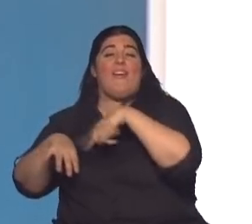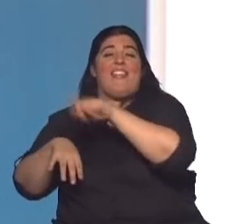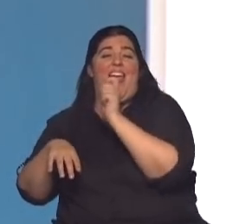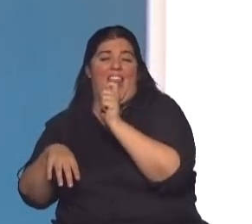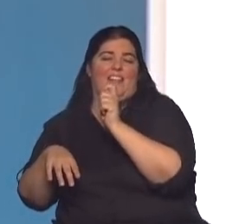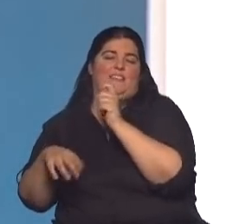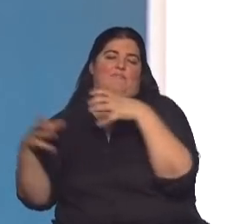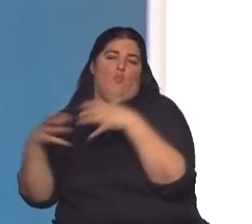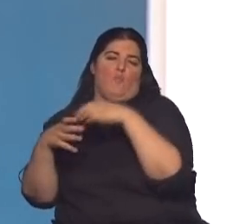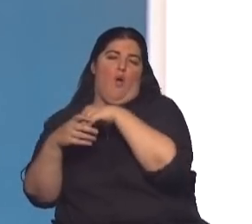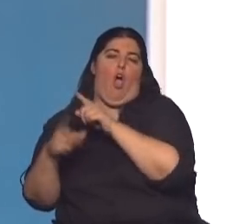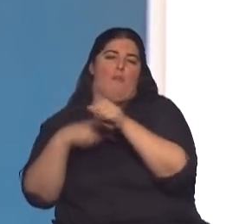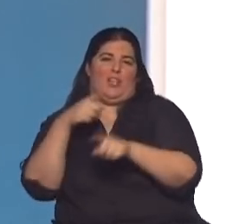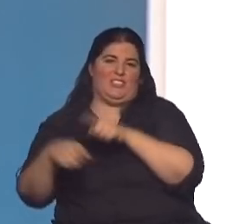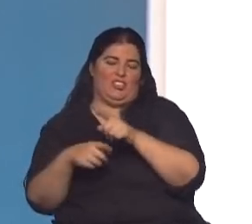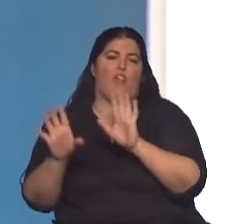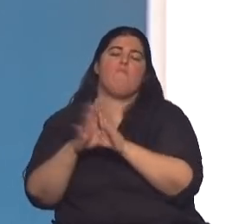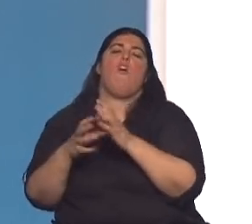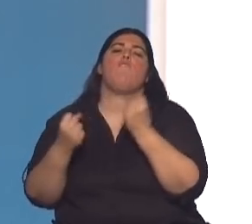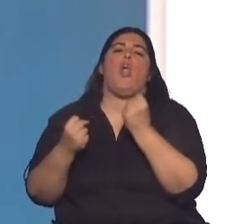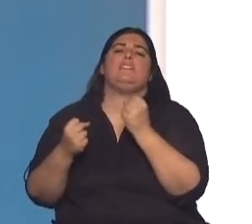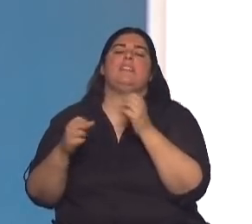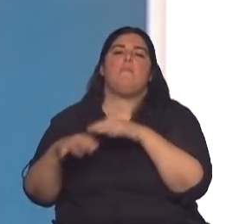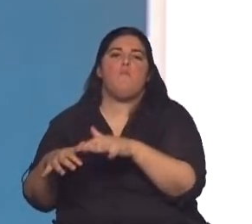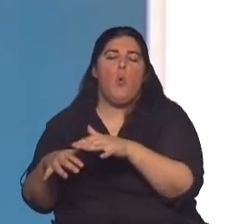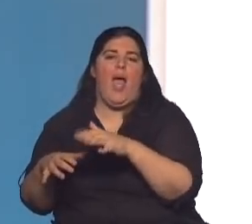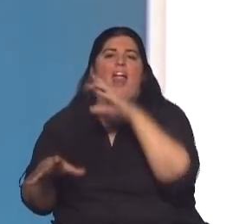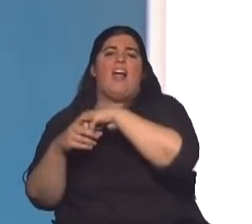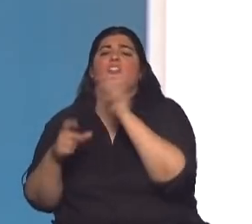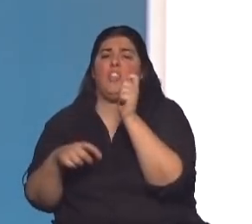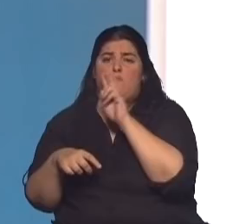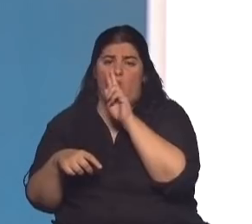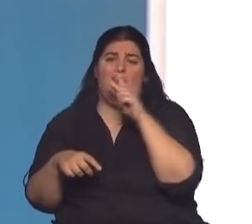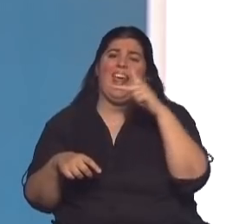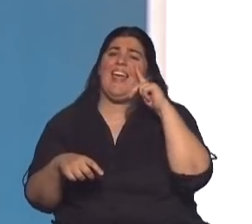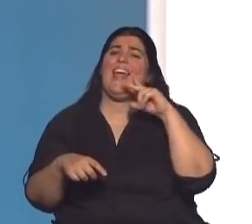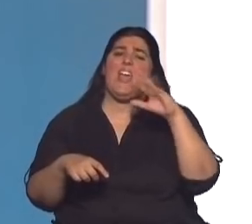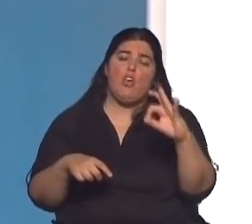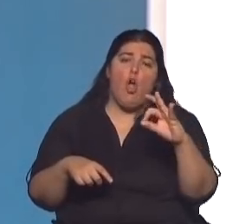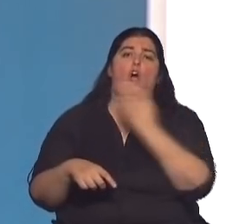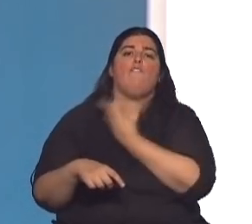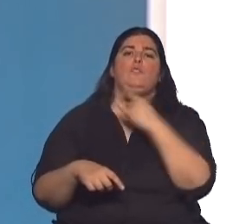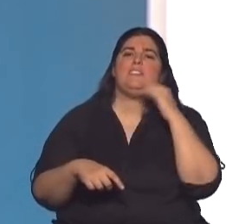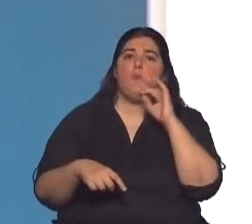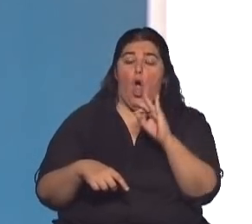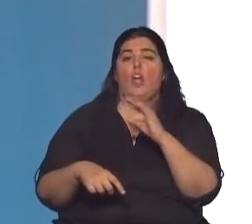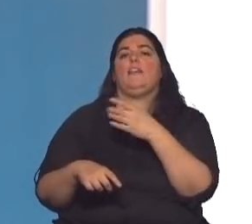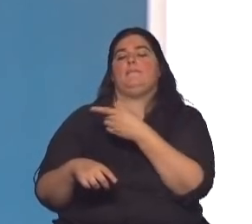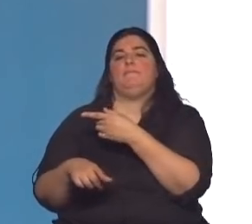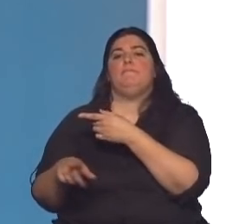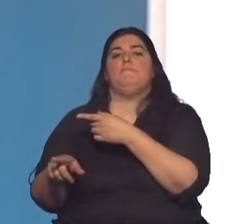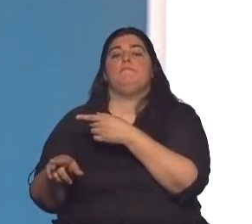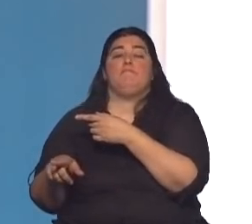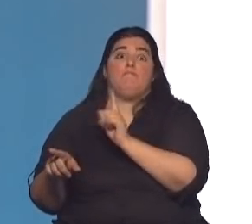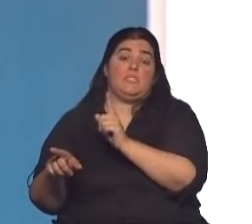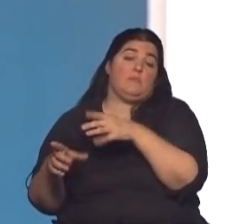por Fuerza Popular de Keiko Fujimori, y que no contarían tal vez con los apoyos de ese sector, o tal